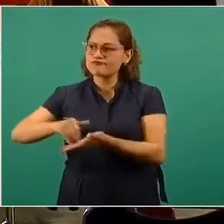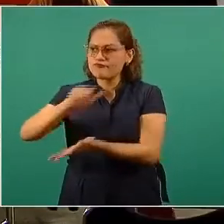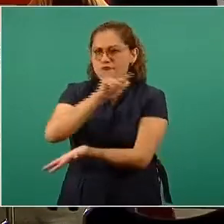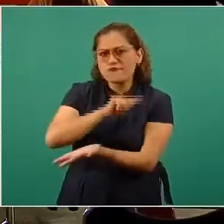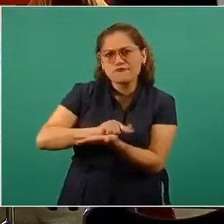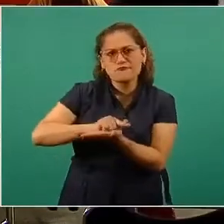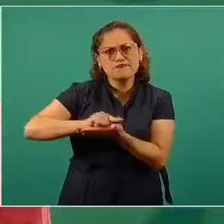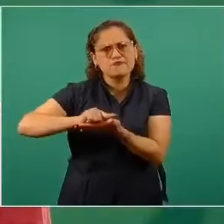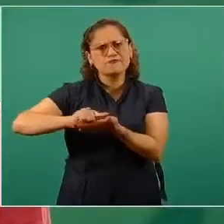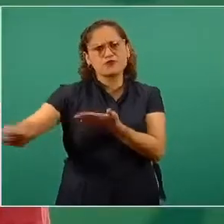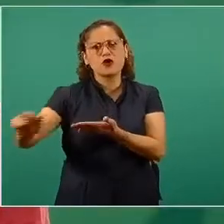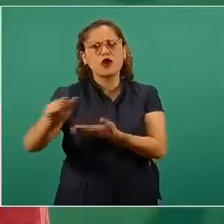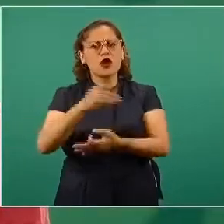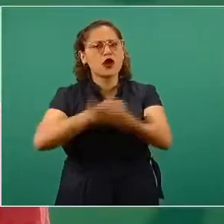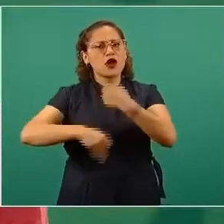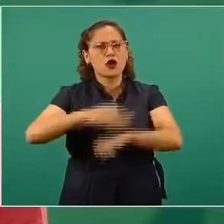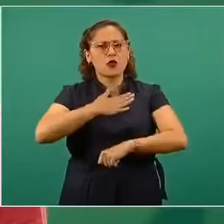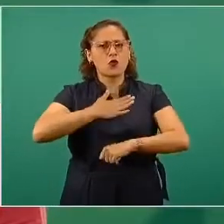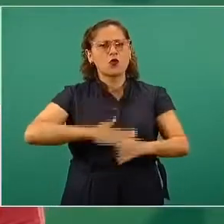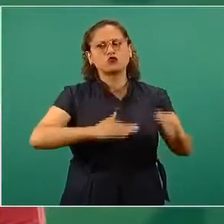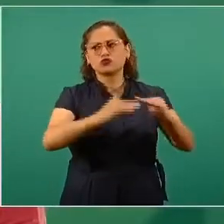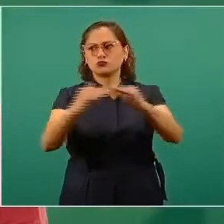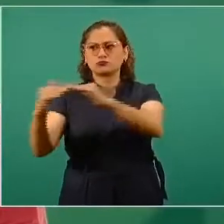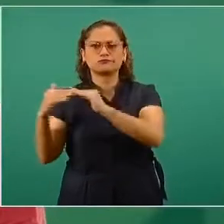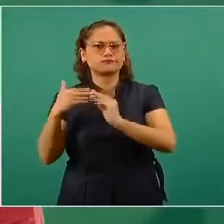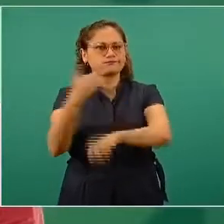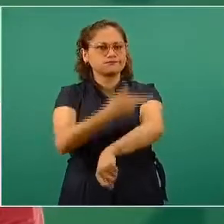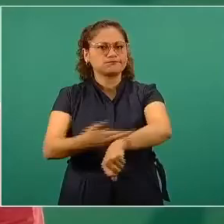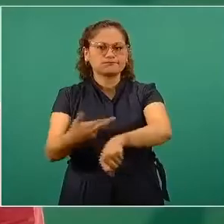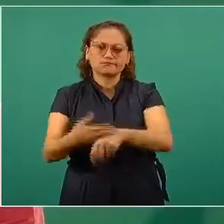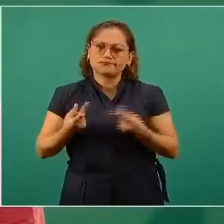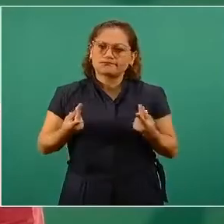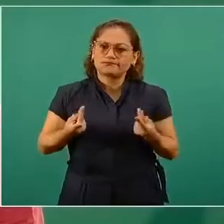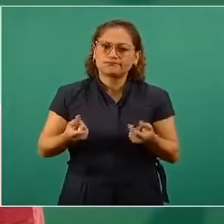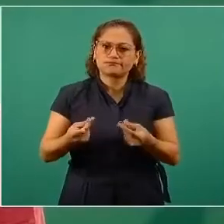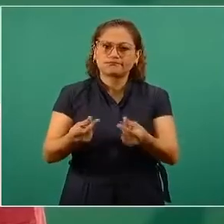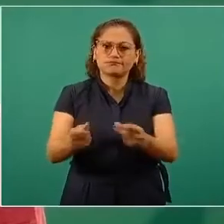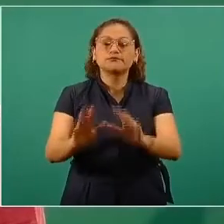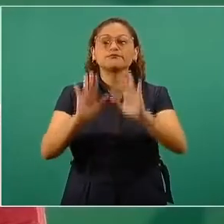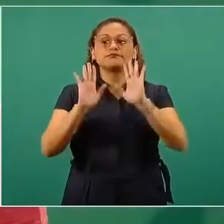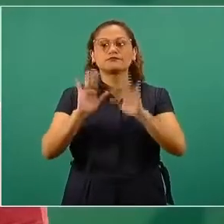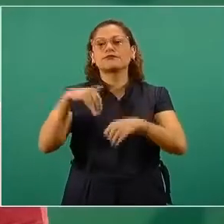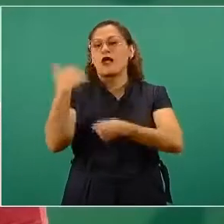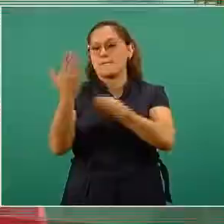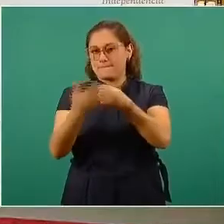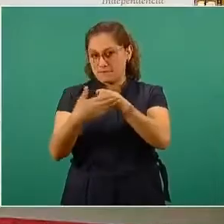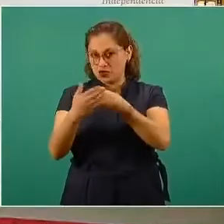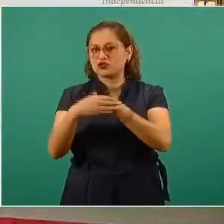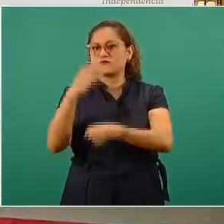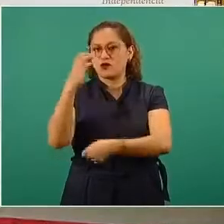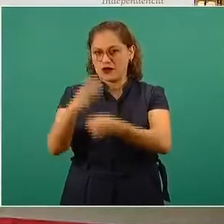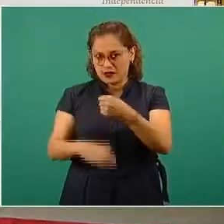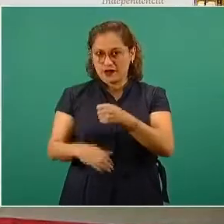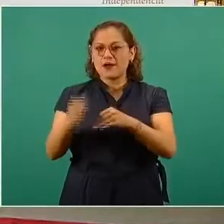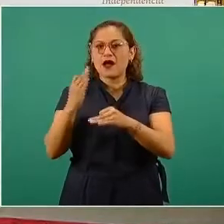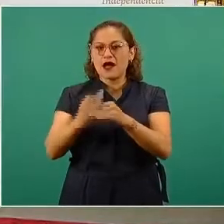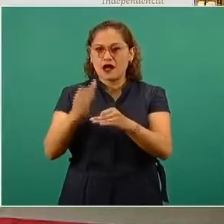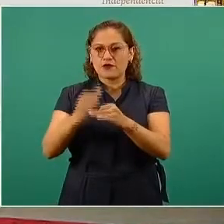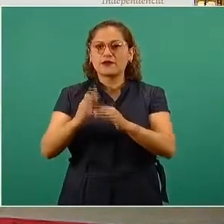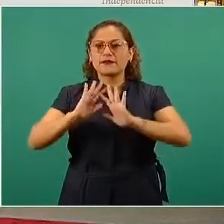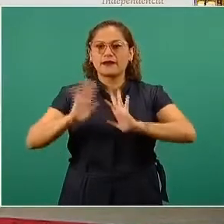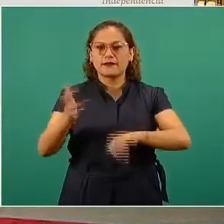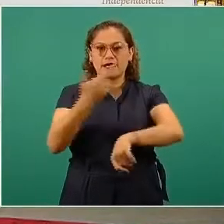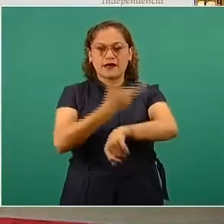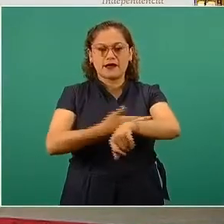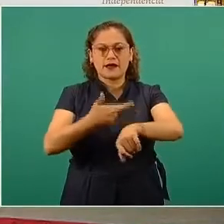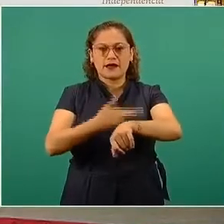todo mundo los mismos procedimientos y además, eso ya se anunciará cuando lo culminemos, está un proceso de digitalización de